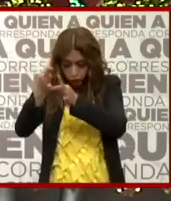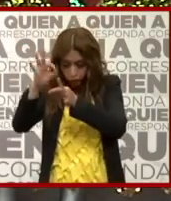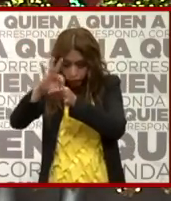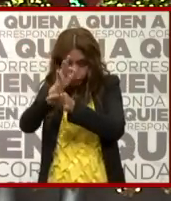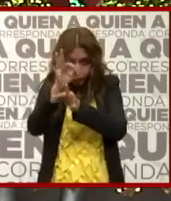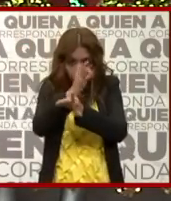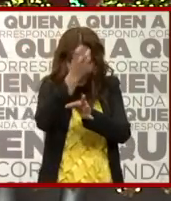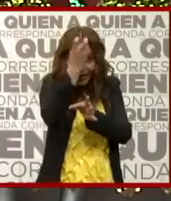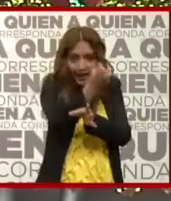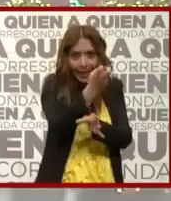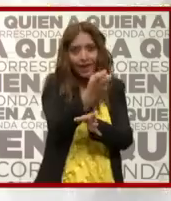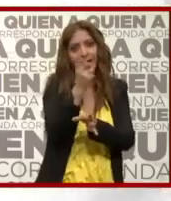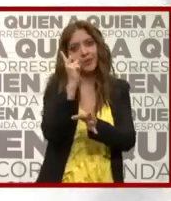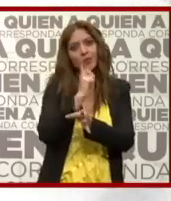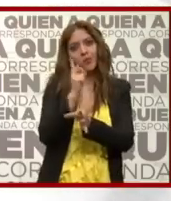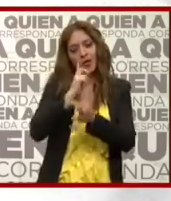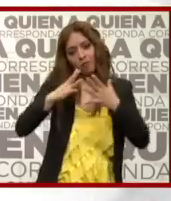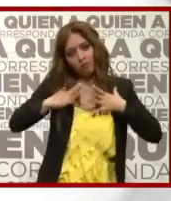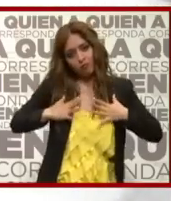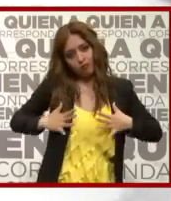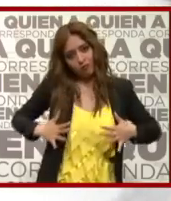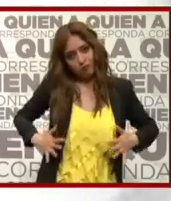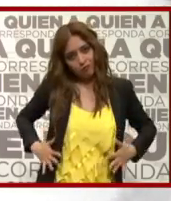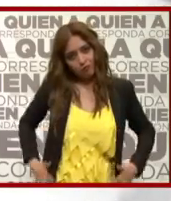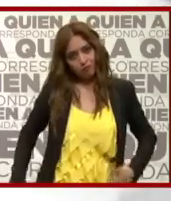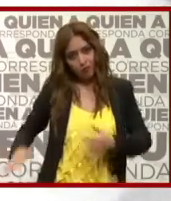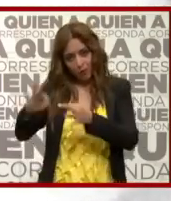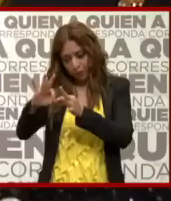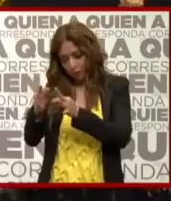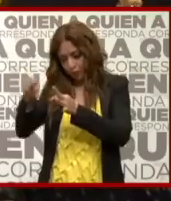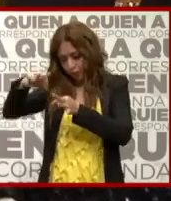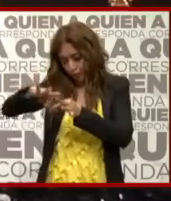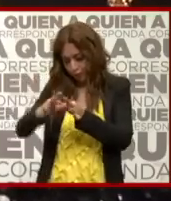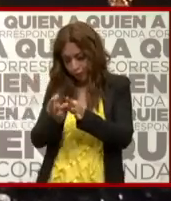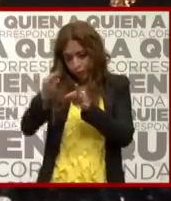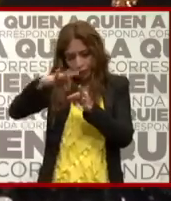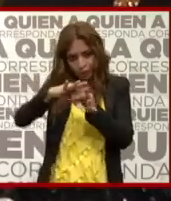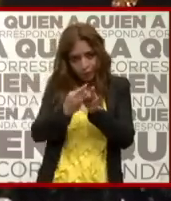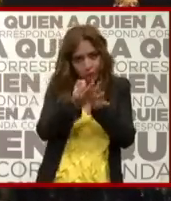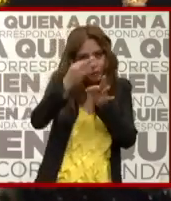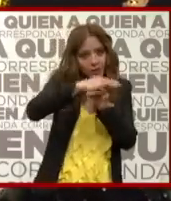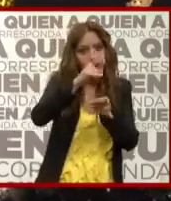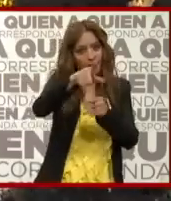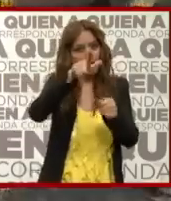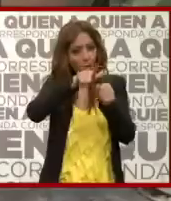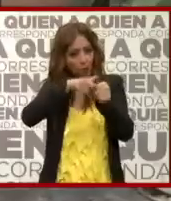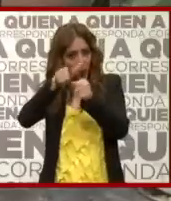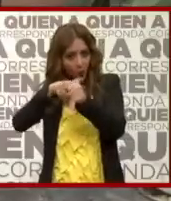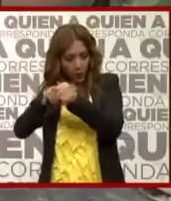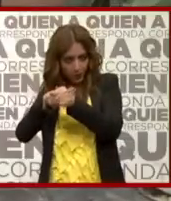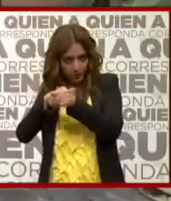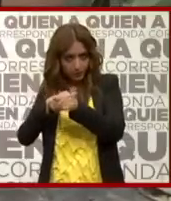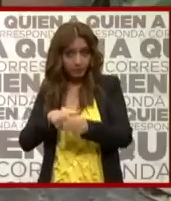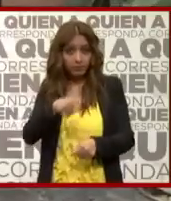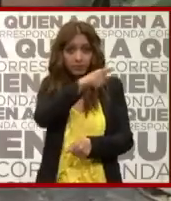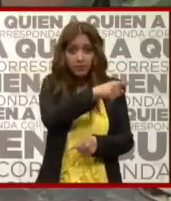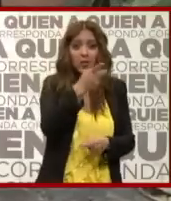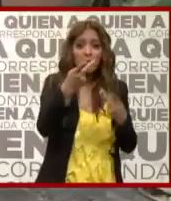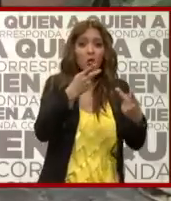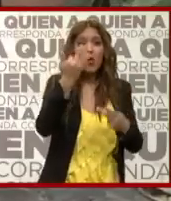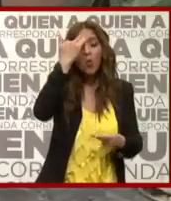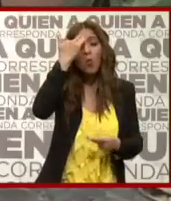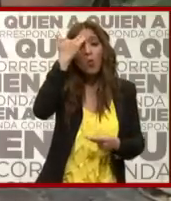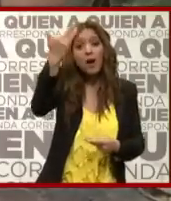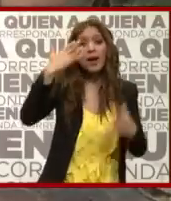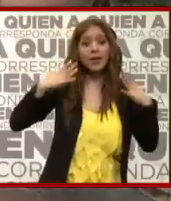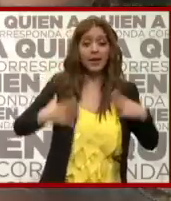porque son las que lo llenan, lo bordan de lentejuela, van dando los colores. El proceso de elaboración de un vestido